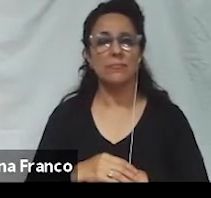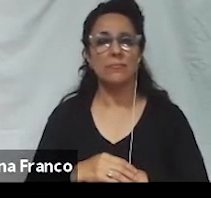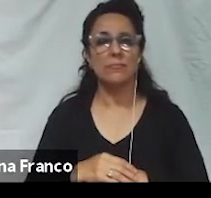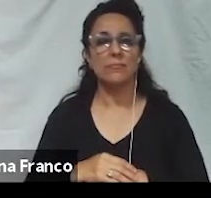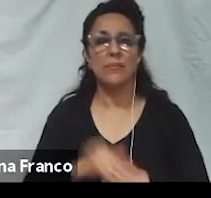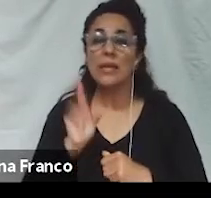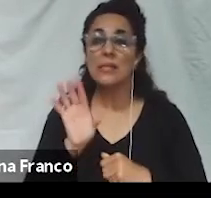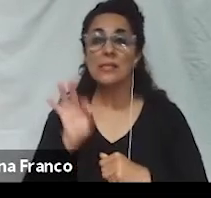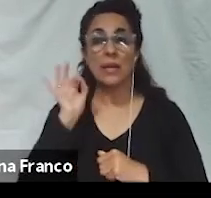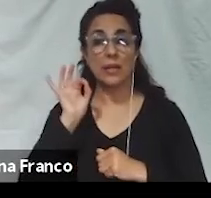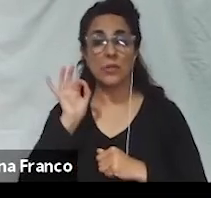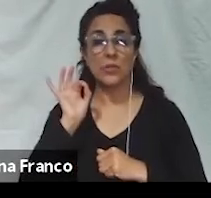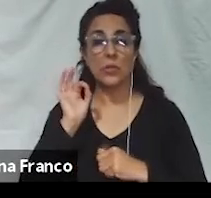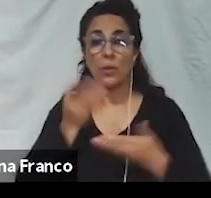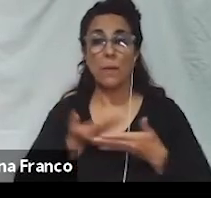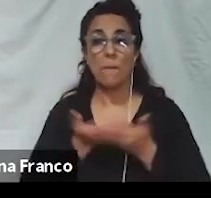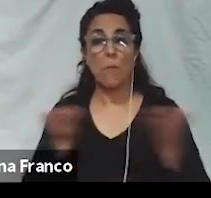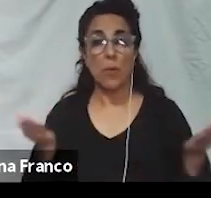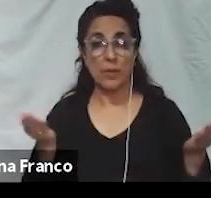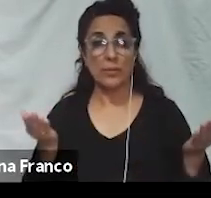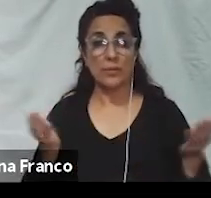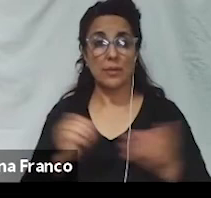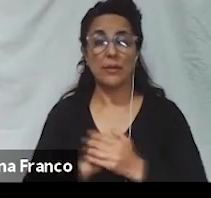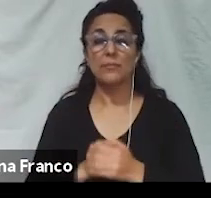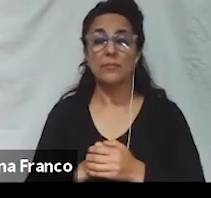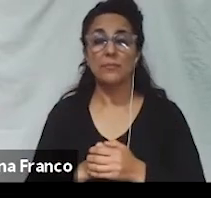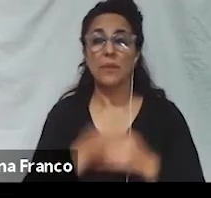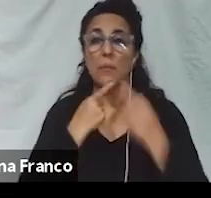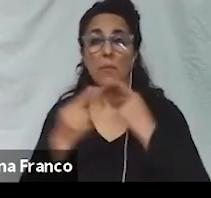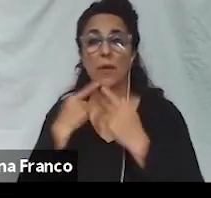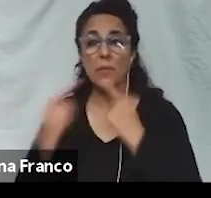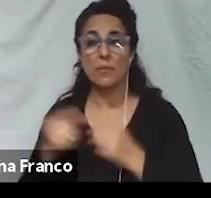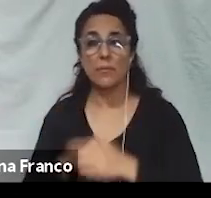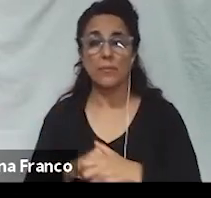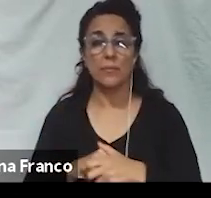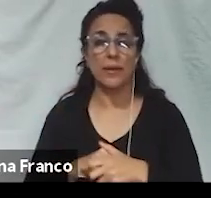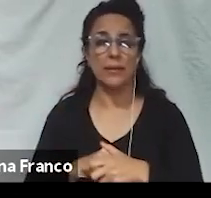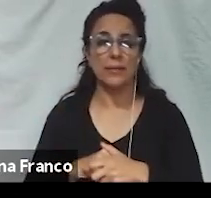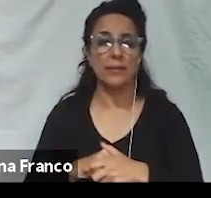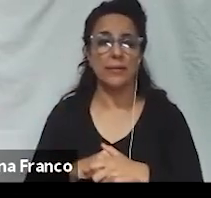Luego en el paso 3 vamos a seleccionar la muestra a la cual vamos a auditar.